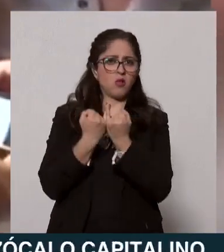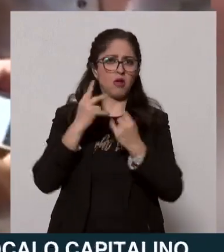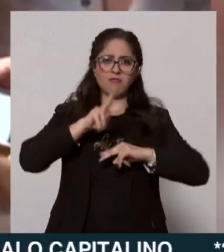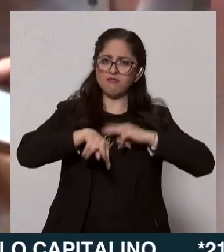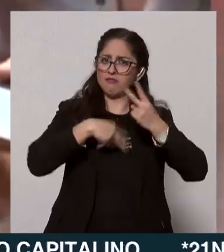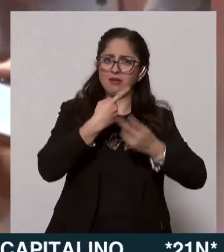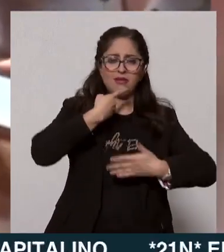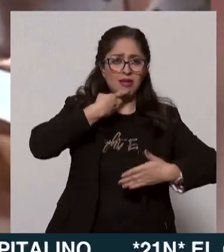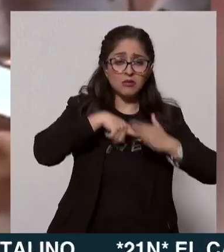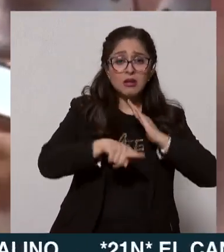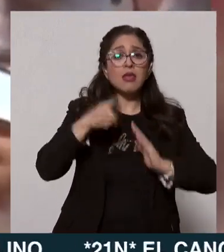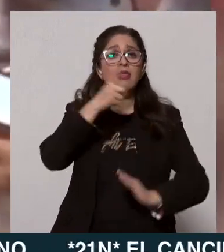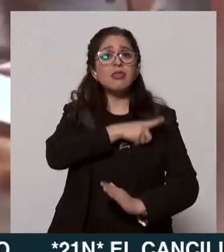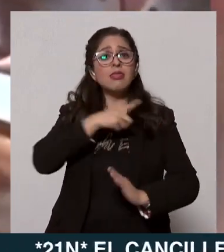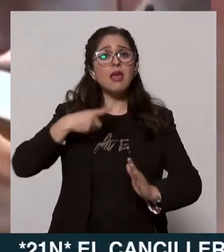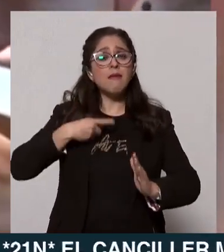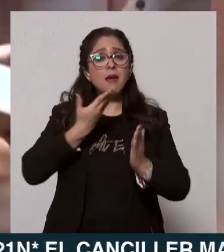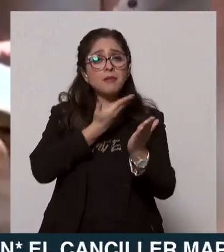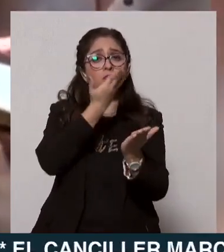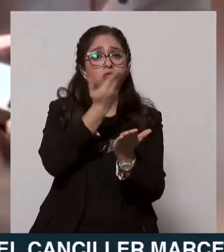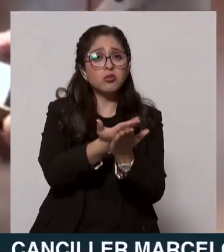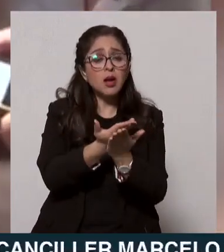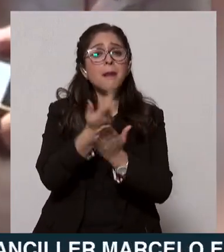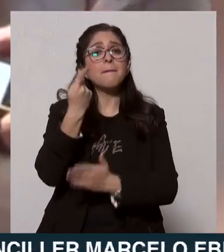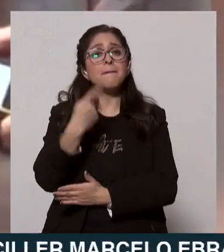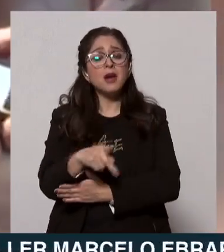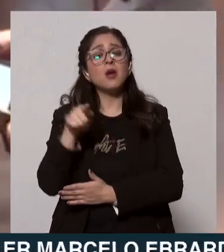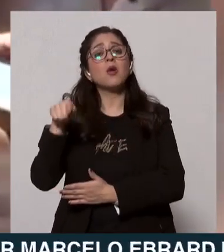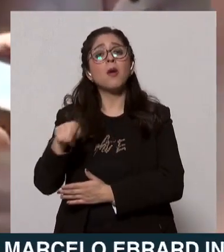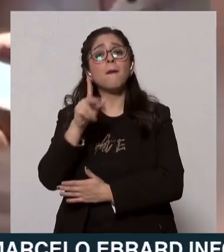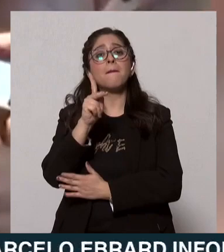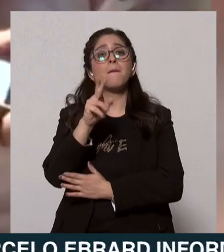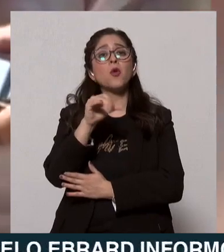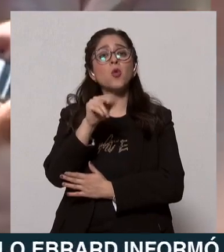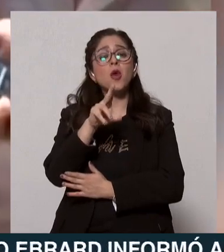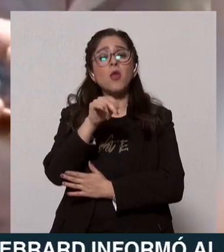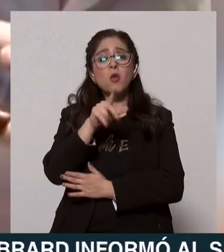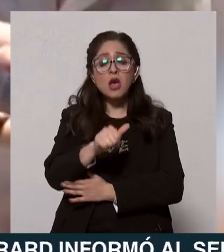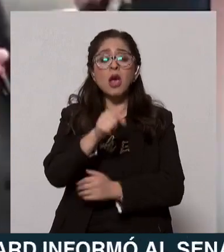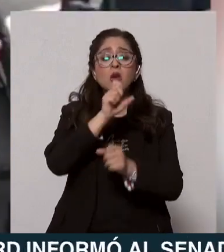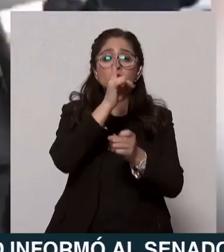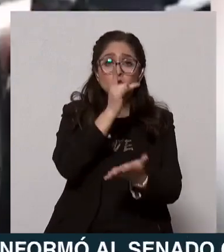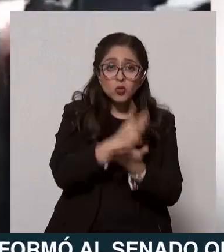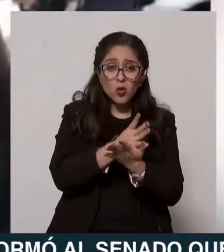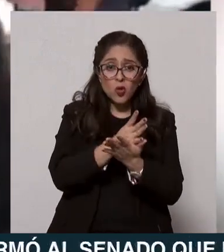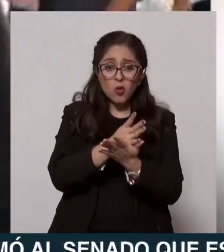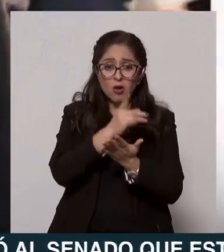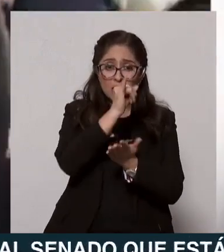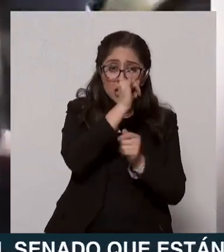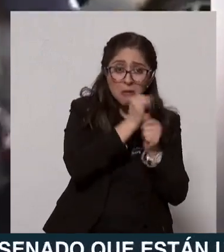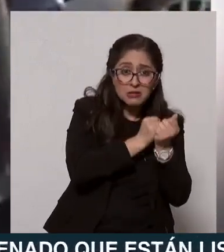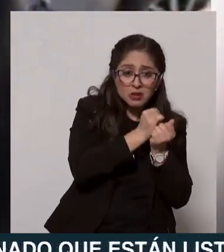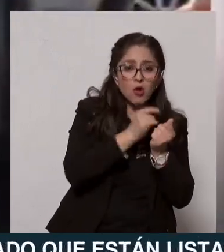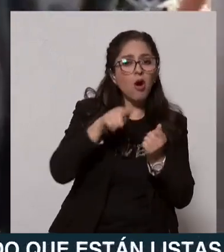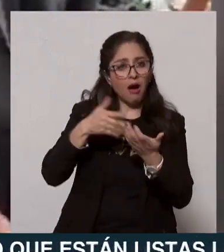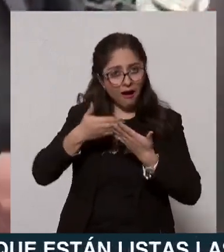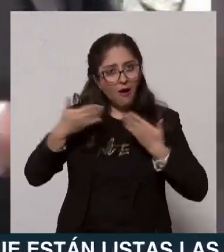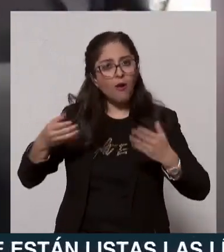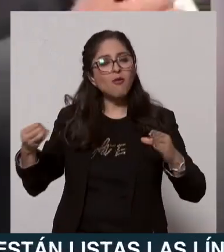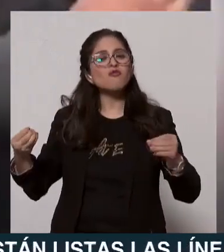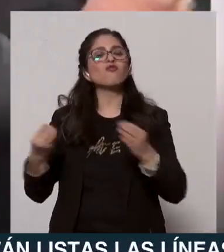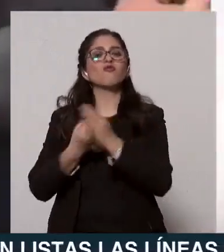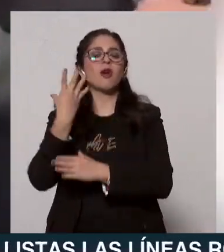estos hechos, pero la Procuraduría, a través ya de una horizontalidad, además de investigar el delito, tiene que de manera mucho